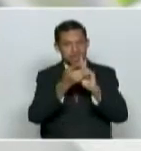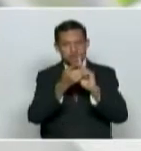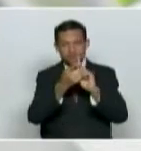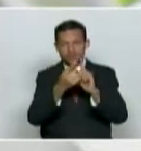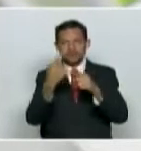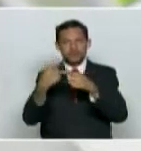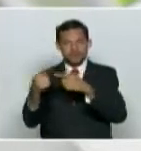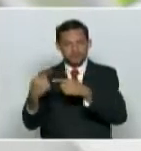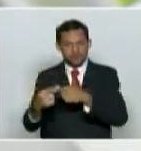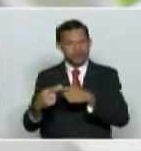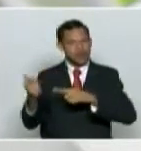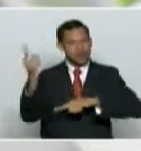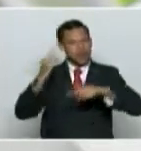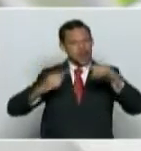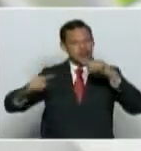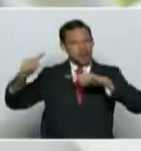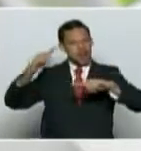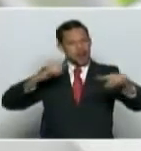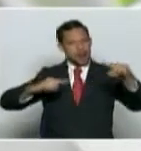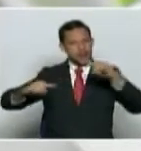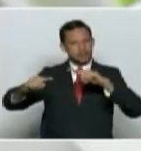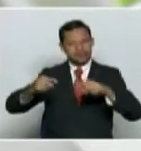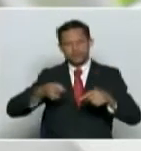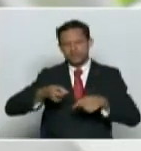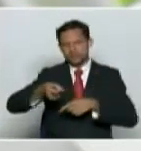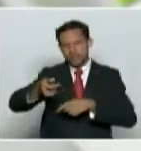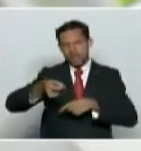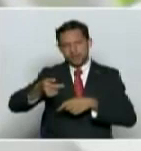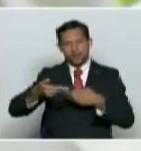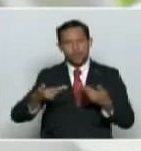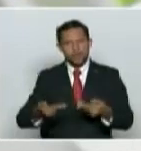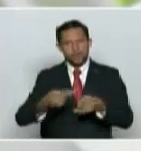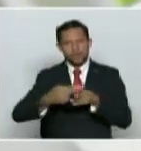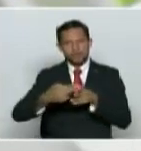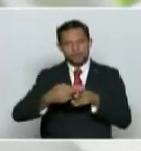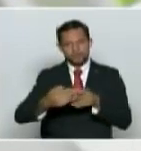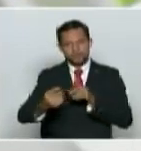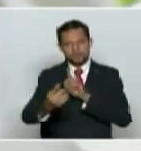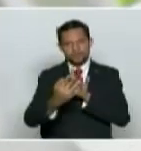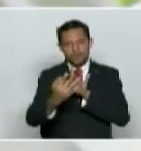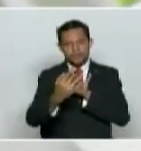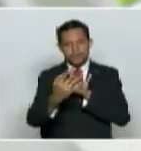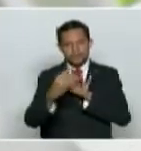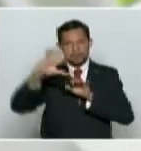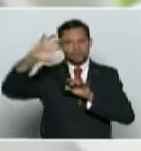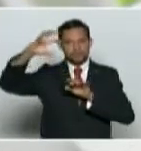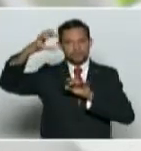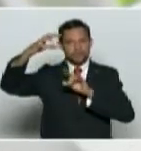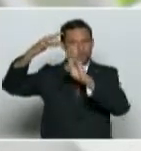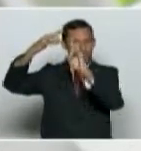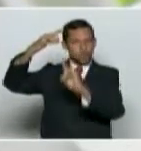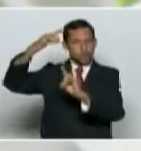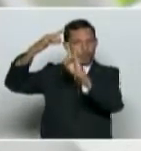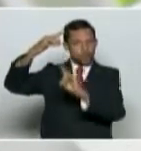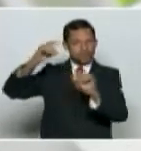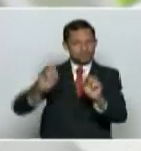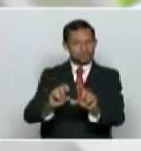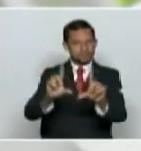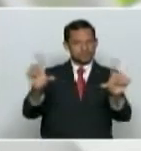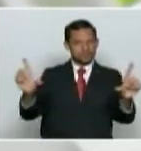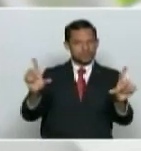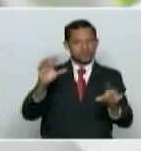recibir la señal cambiaron. Para estar un paso más cerca de recibir la televisión digital terrestre, TDT, ¿qué debo